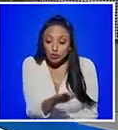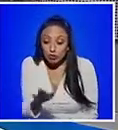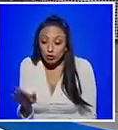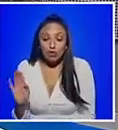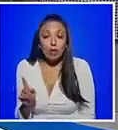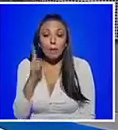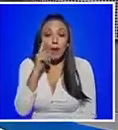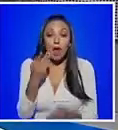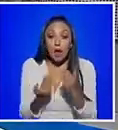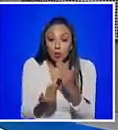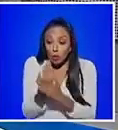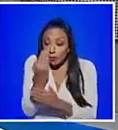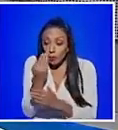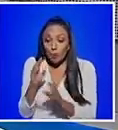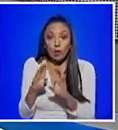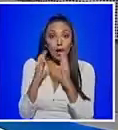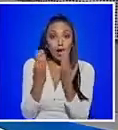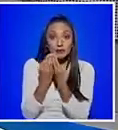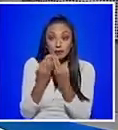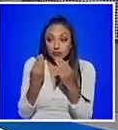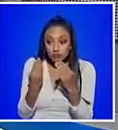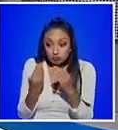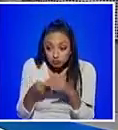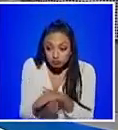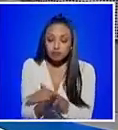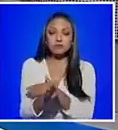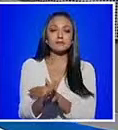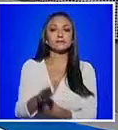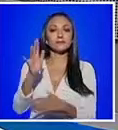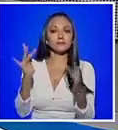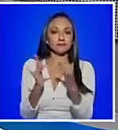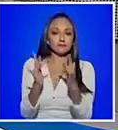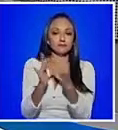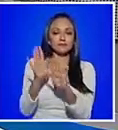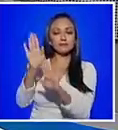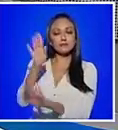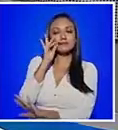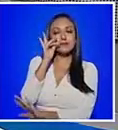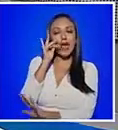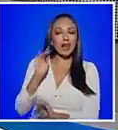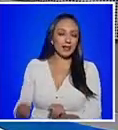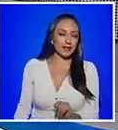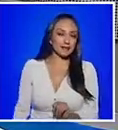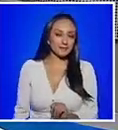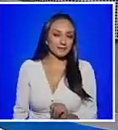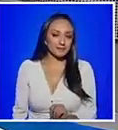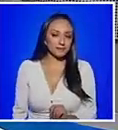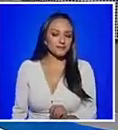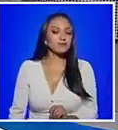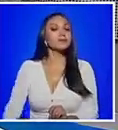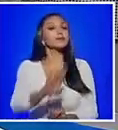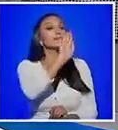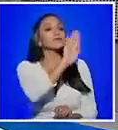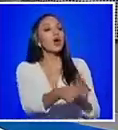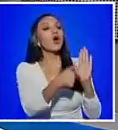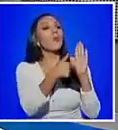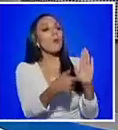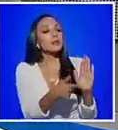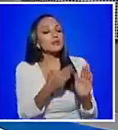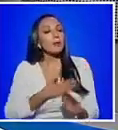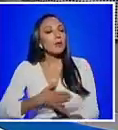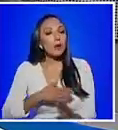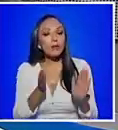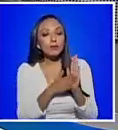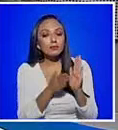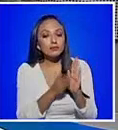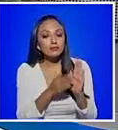jóvenes para el ingreso a clases, hacemos contacto con Alex Ceballos, que está en el Mercado de las Cuadras. Alex, muéstranos ahora en vivo,